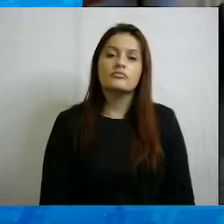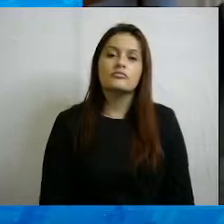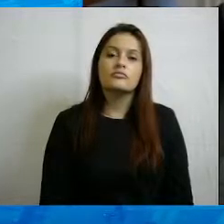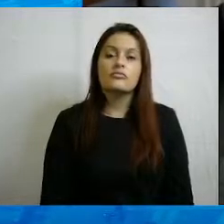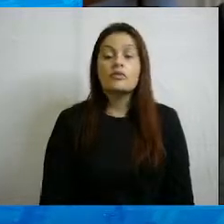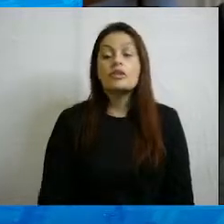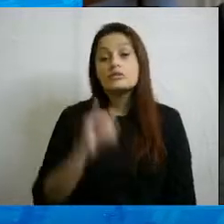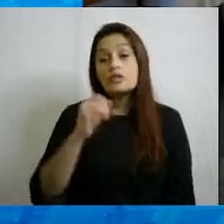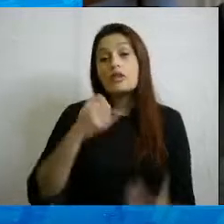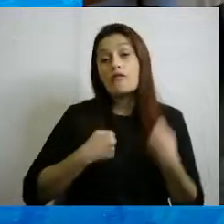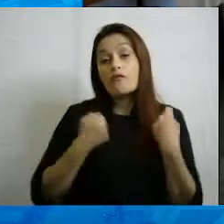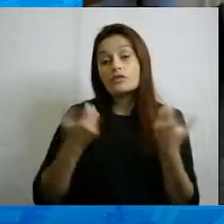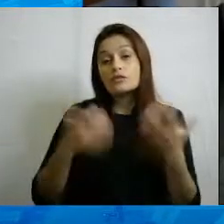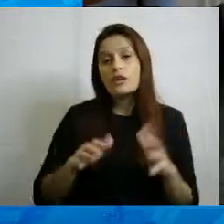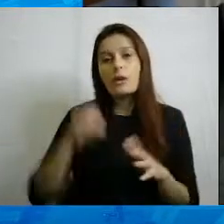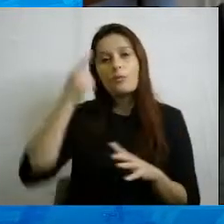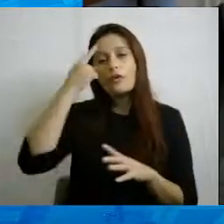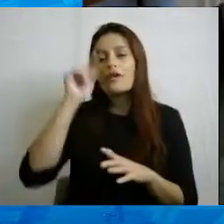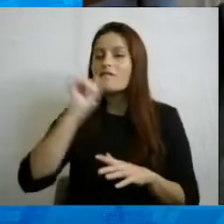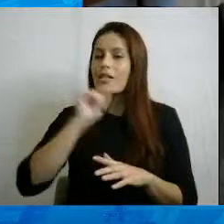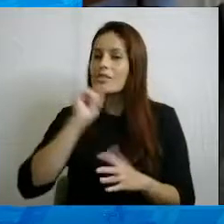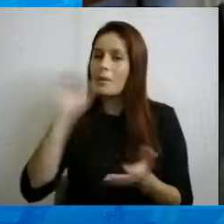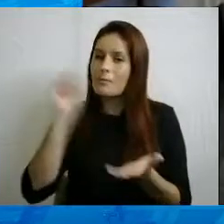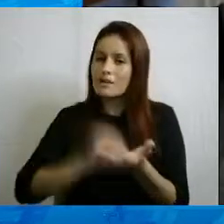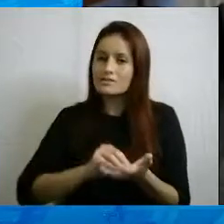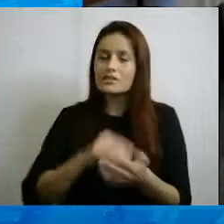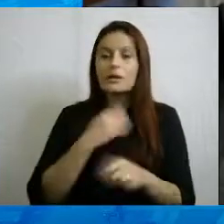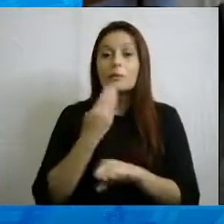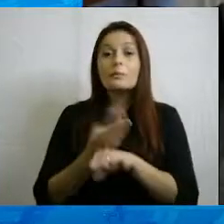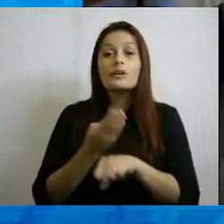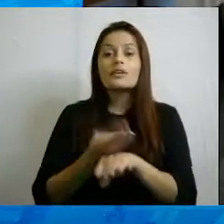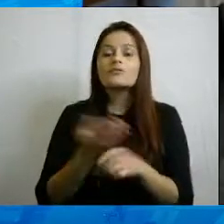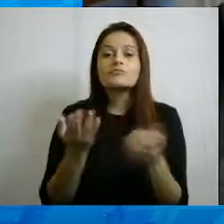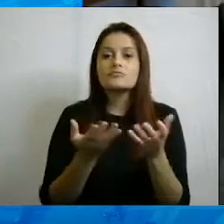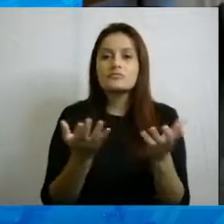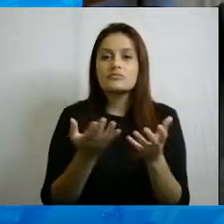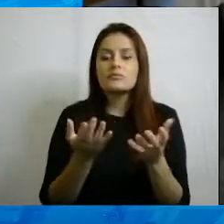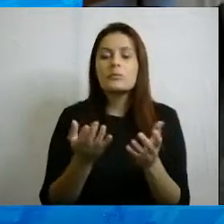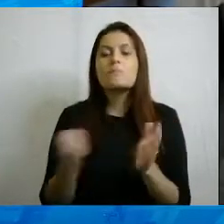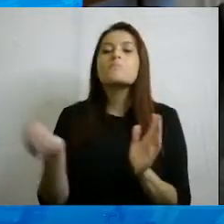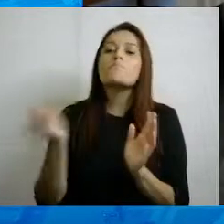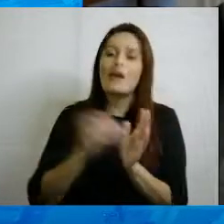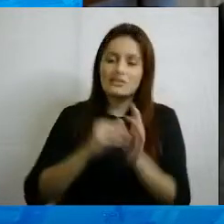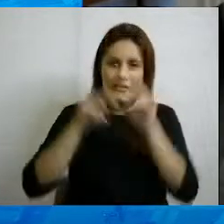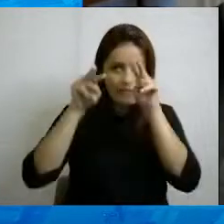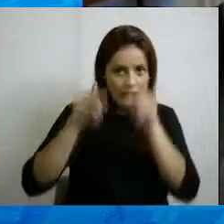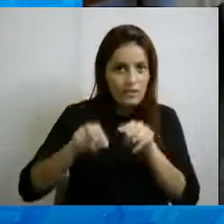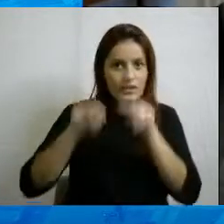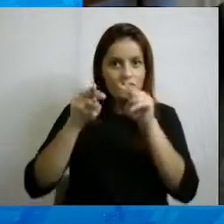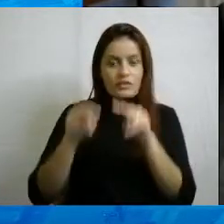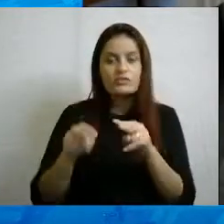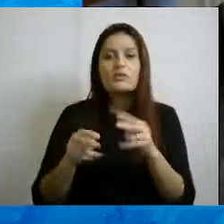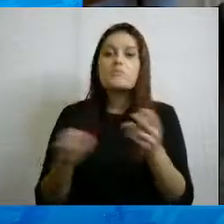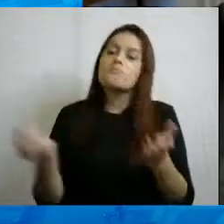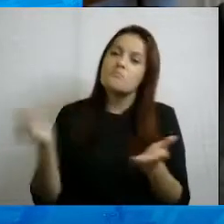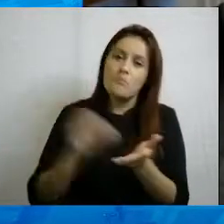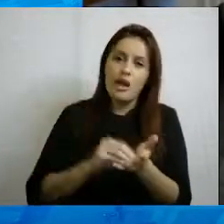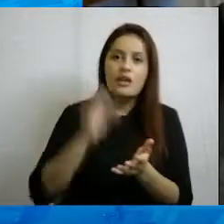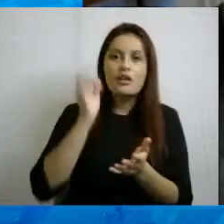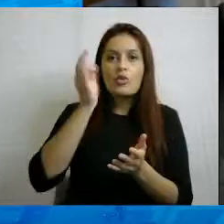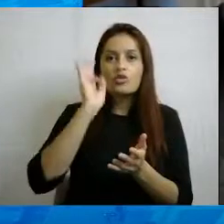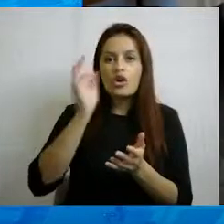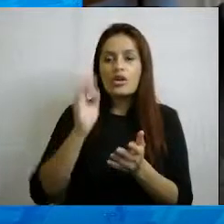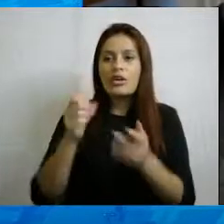Lo que pedimos en consecuencia es más fiscalización, reuniones periódicas con